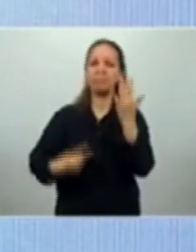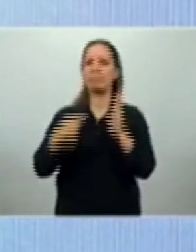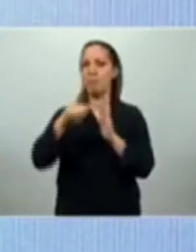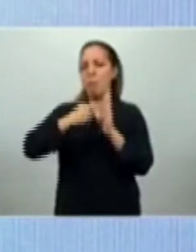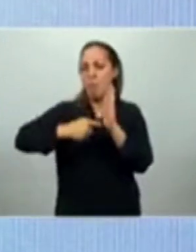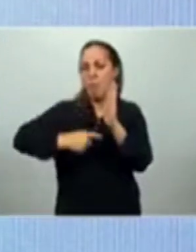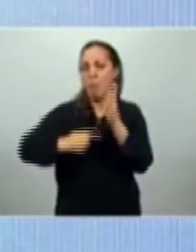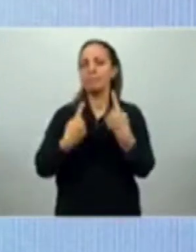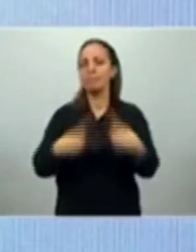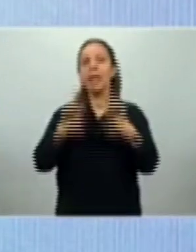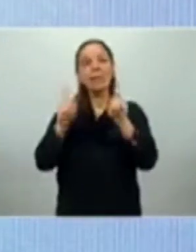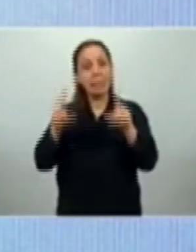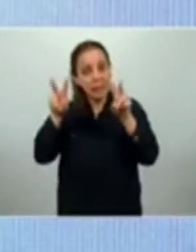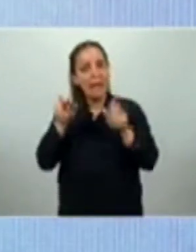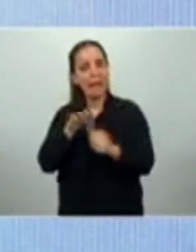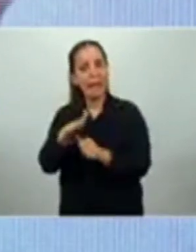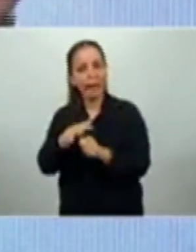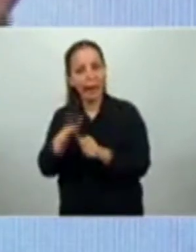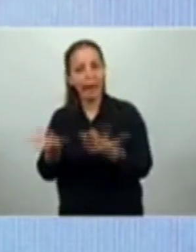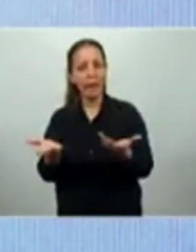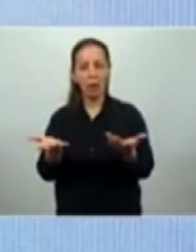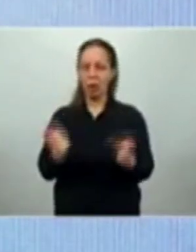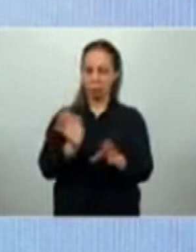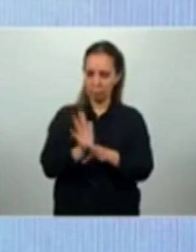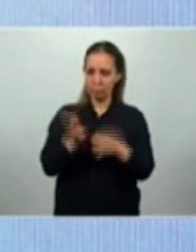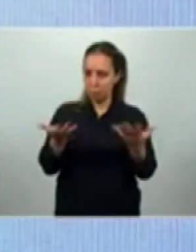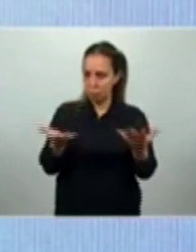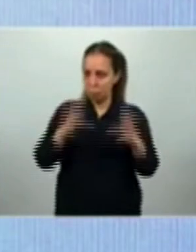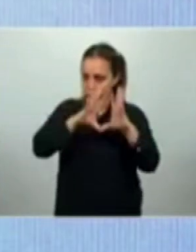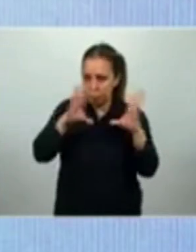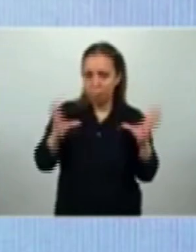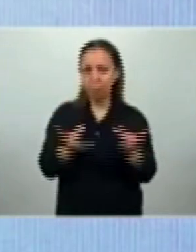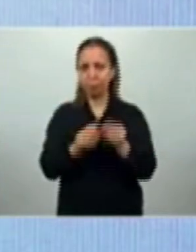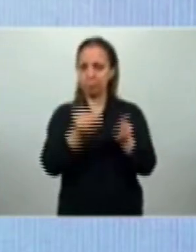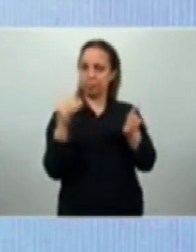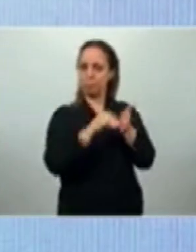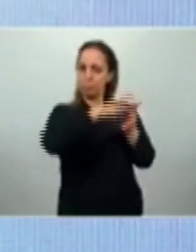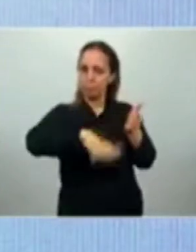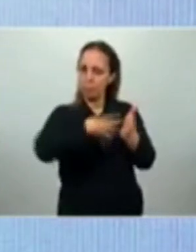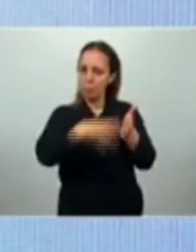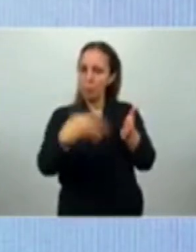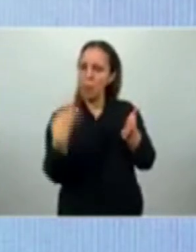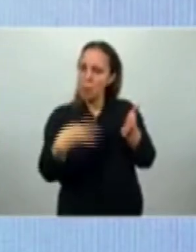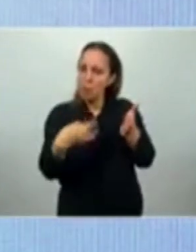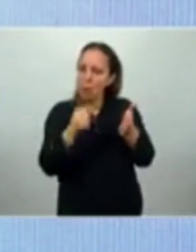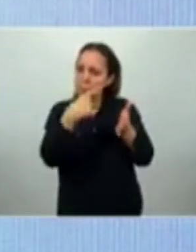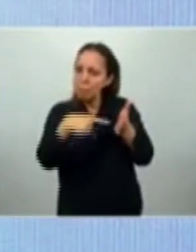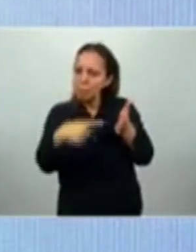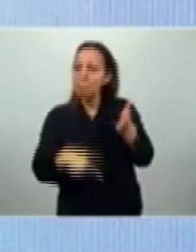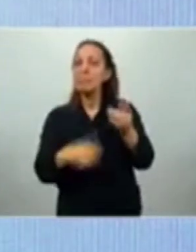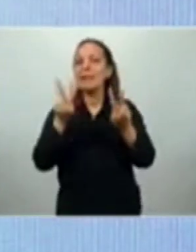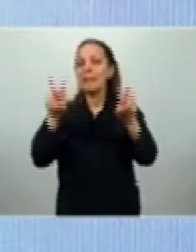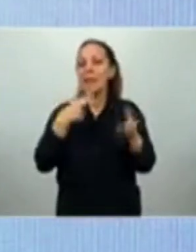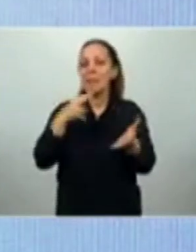incluso la cuestión de género, es decir, que se ha hecho a través de la agenda un paneo muy importante, las cuestiones